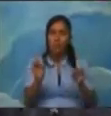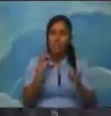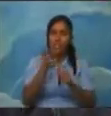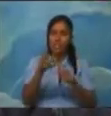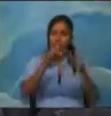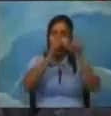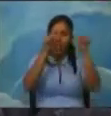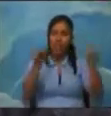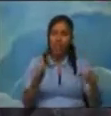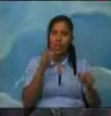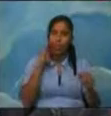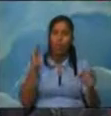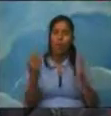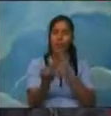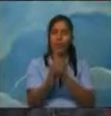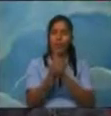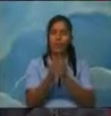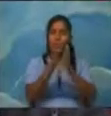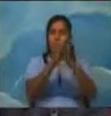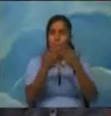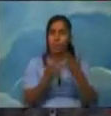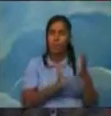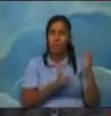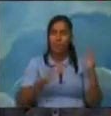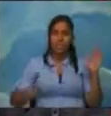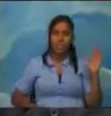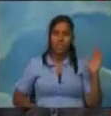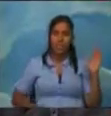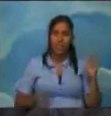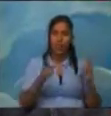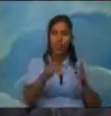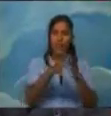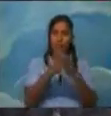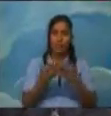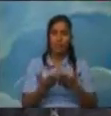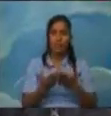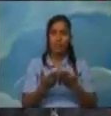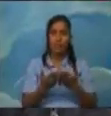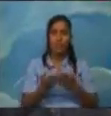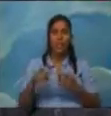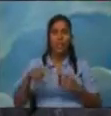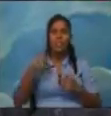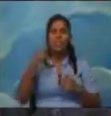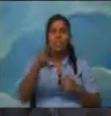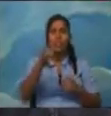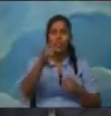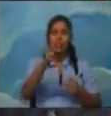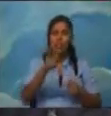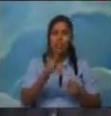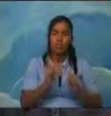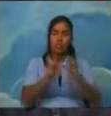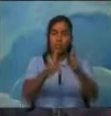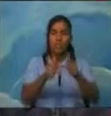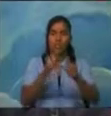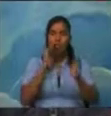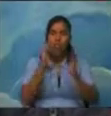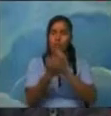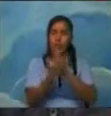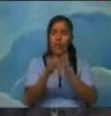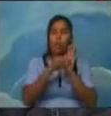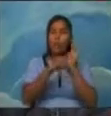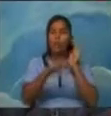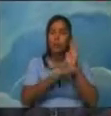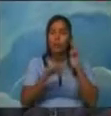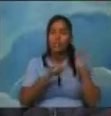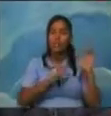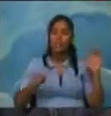es guardando la palabra del Señor. Está escrito en la Biblia. ¿Y cuándo va a empezar usted a guardar los mandamientos del Señor?